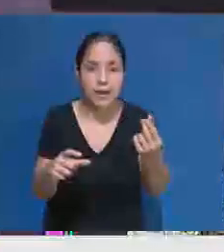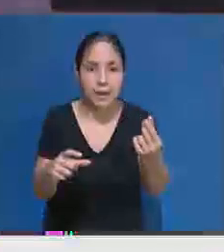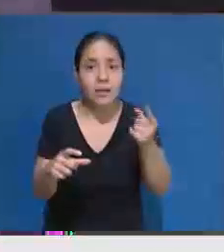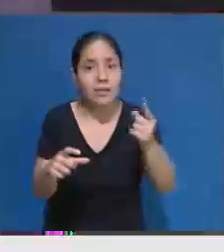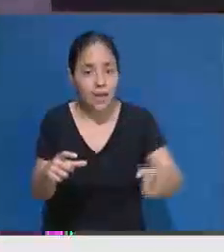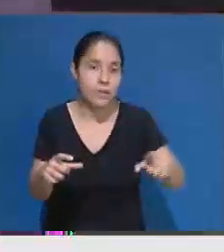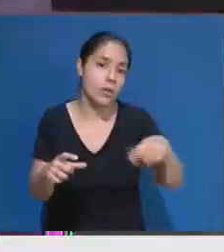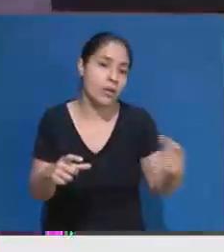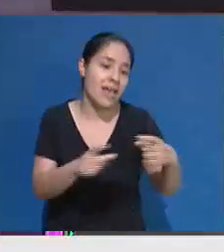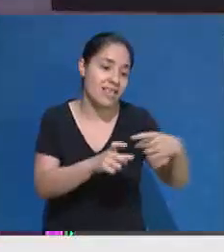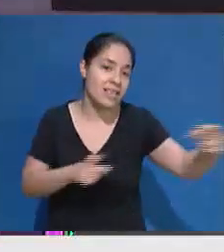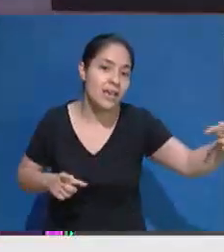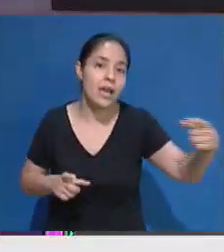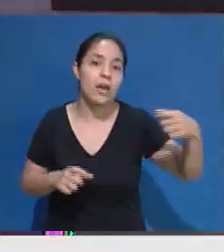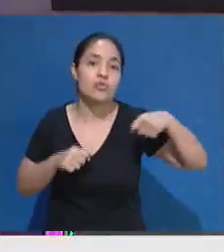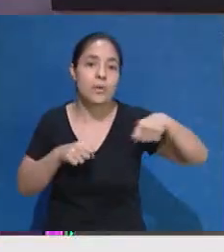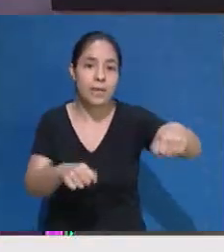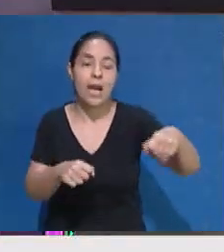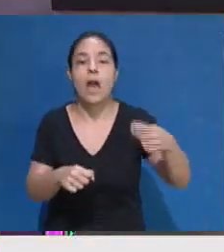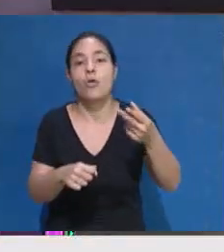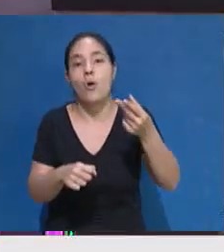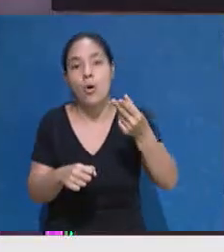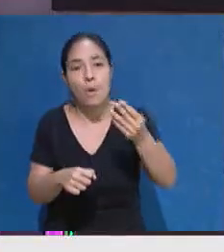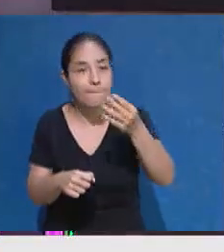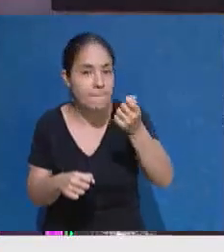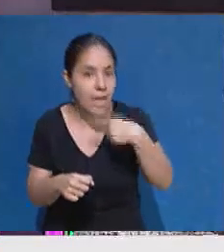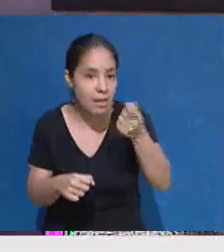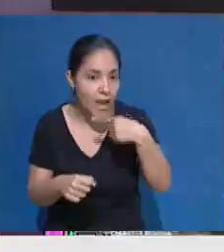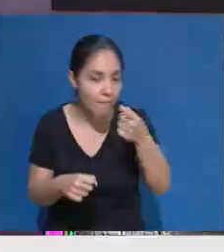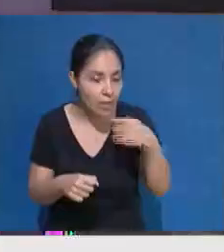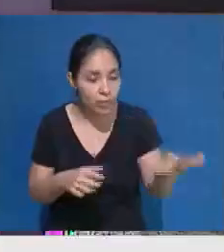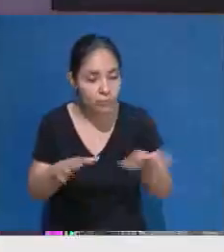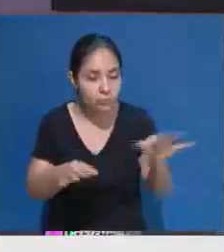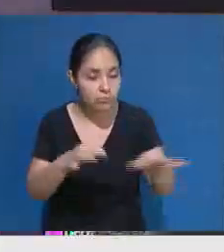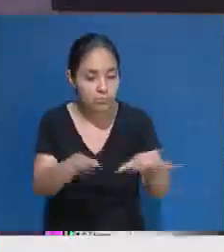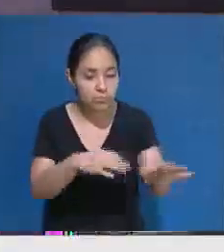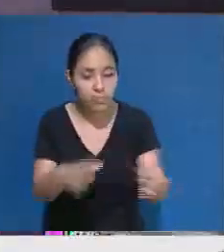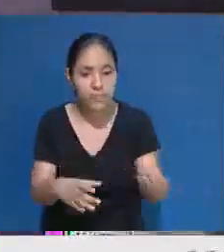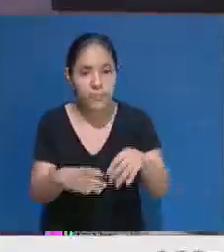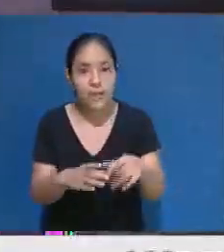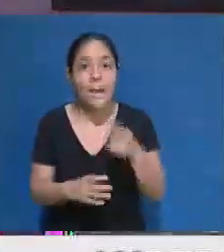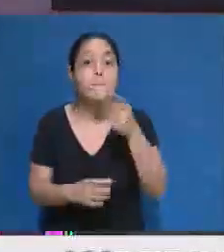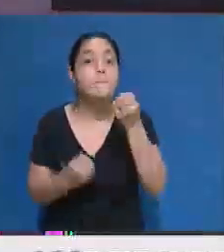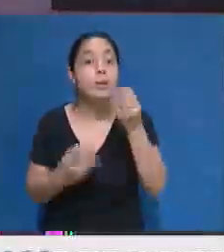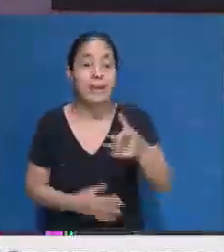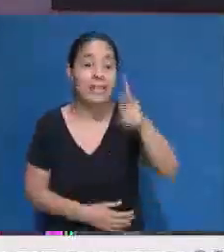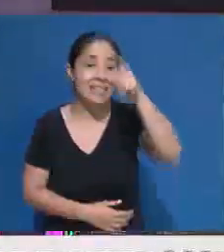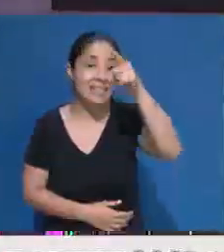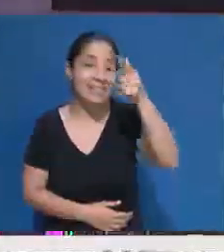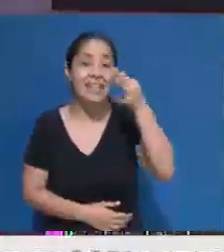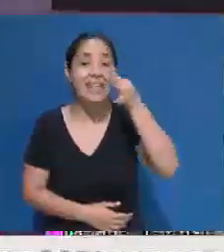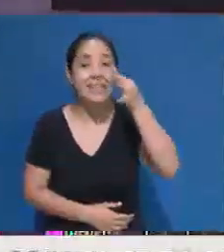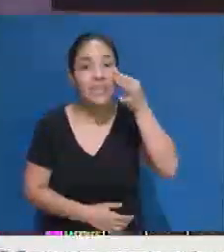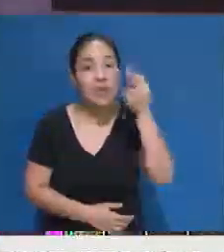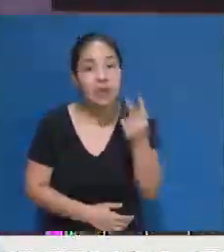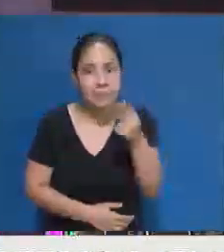tickets de supermercados, un blister de medicamentos que también fueron secuestrados para peritar porque dos testigos aseguraron que esa